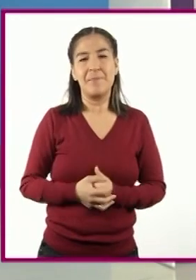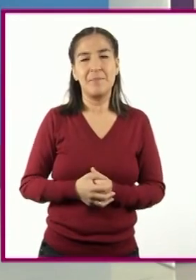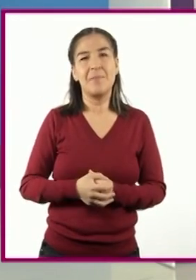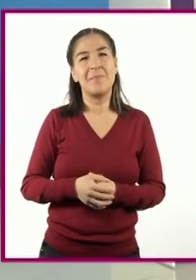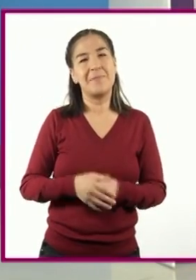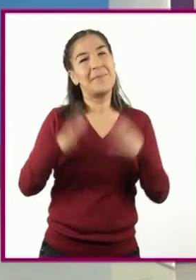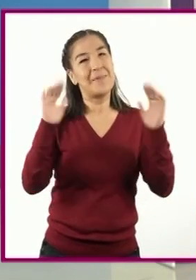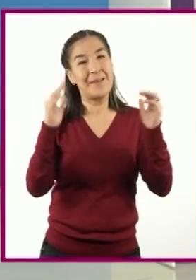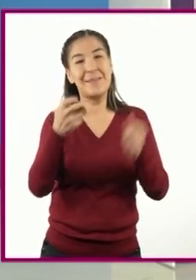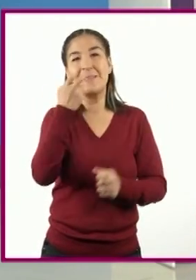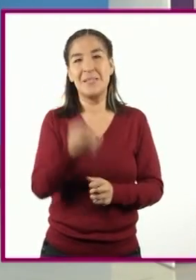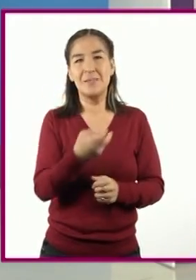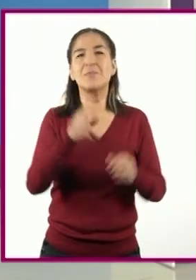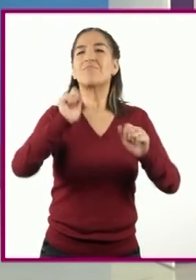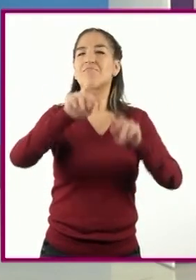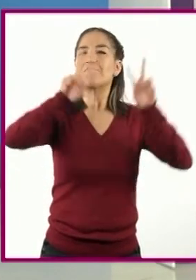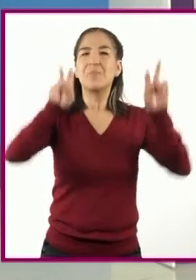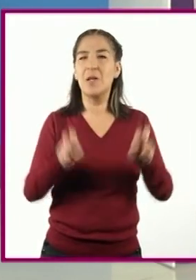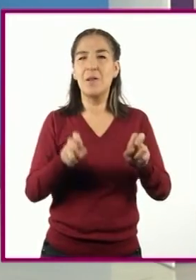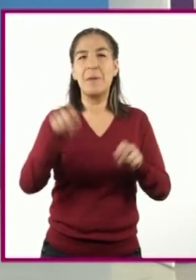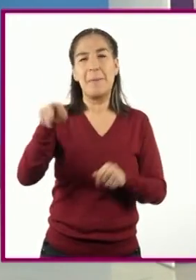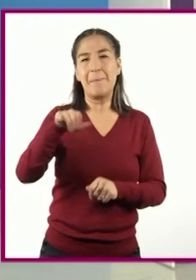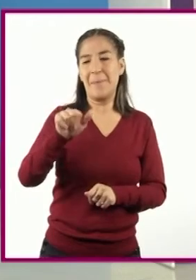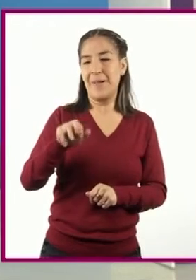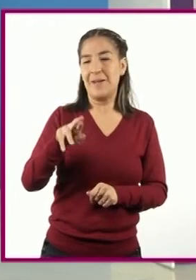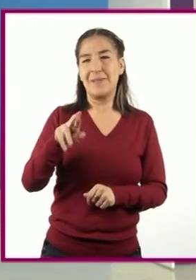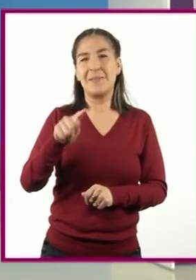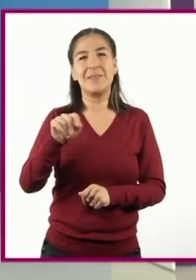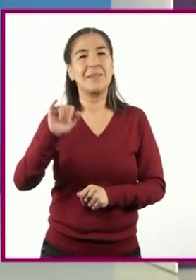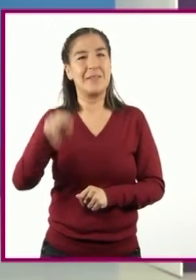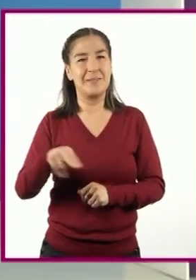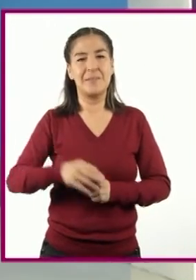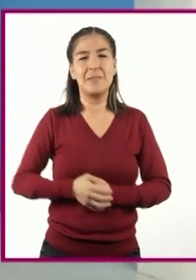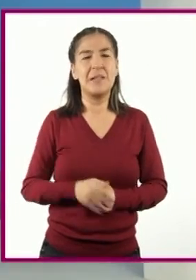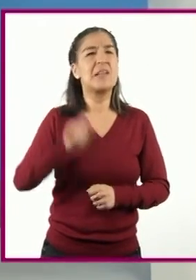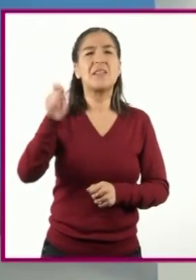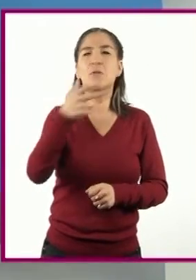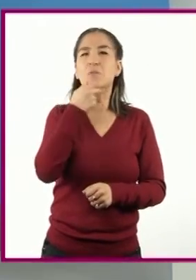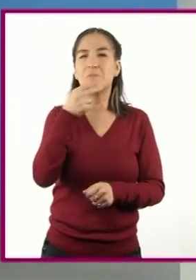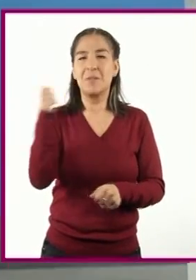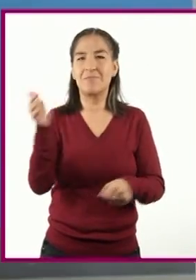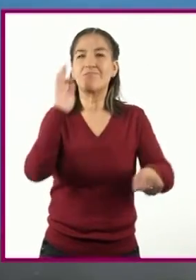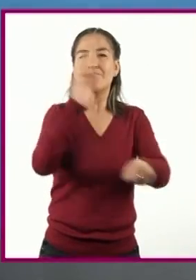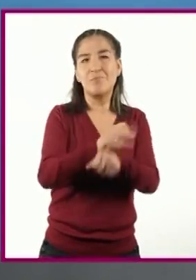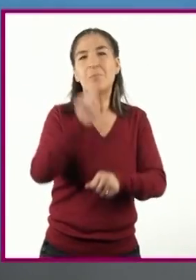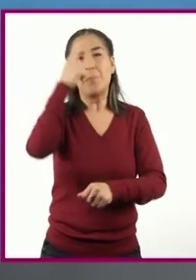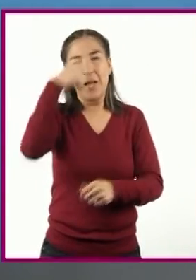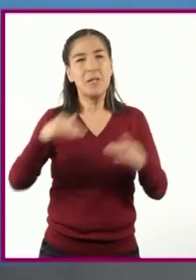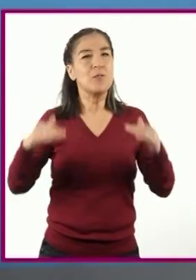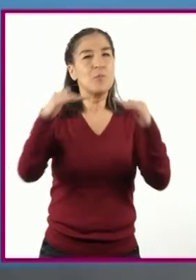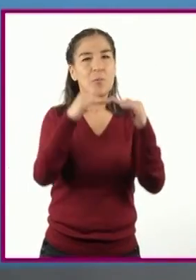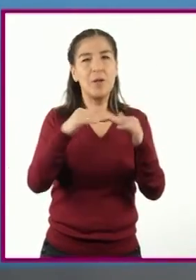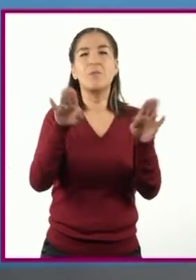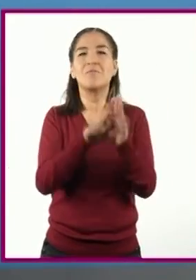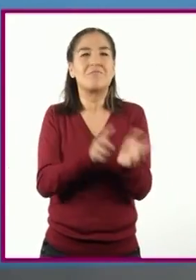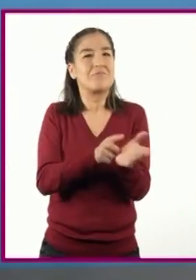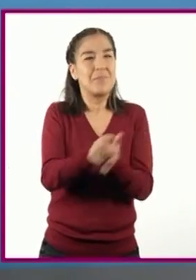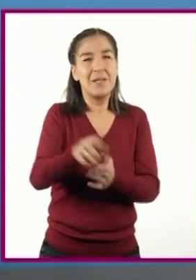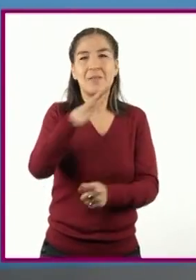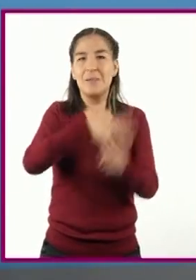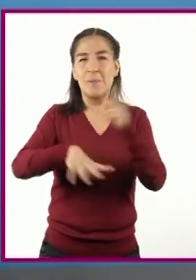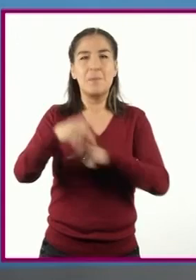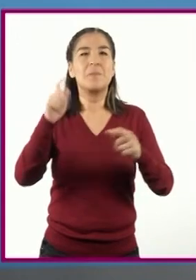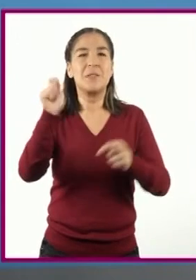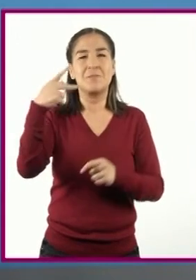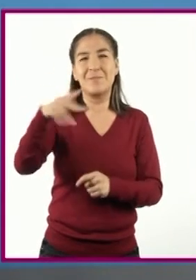Nos despedimos con una frase de Martin Luther King, quien fue defensor de la igualdad y de los derechos civiles de